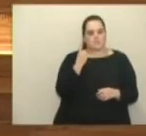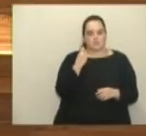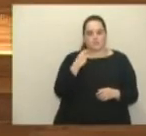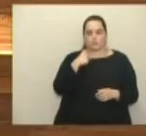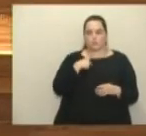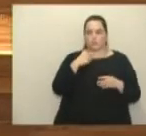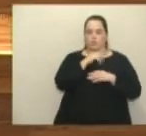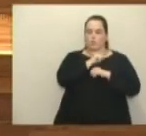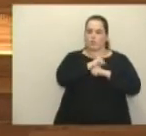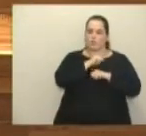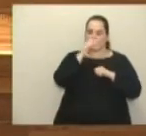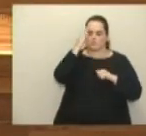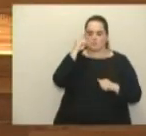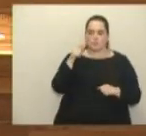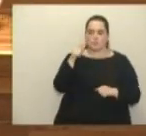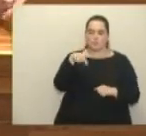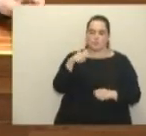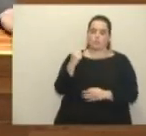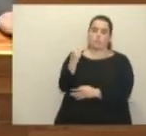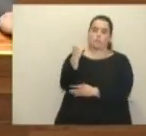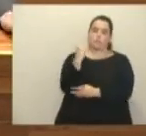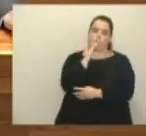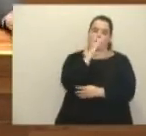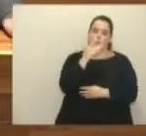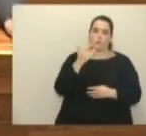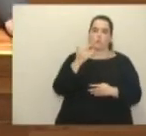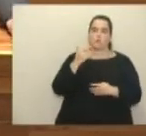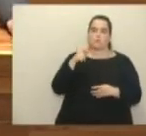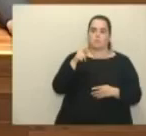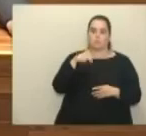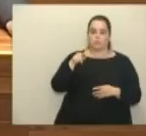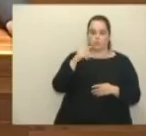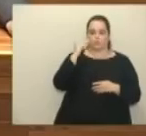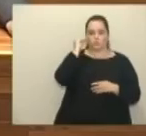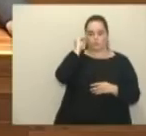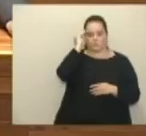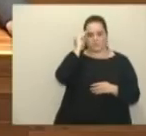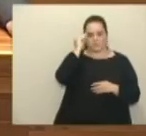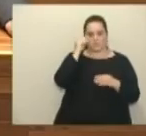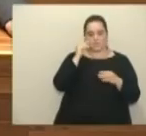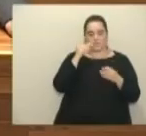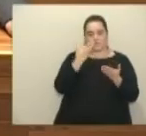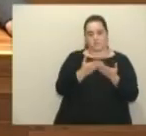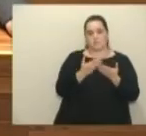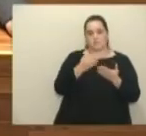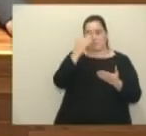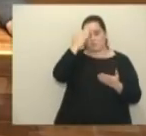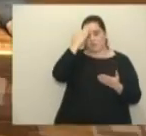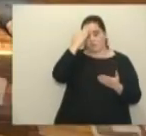apoyen si es de verdad que creen en este principio que hoy traen aquí con esta proposición no de ley. Gracias, señor.